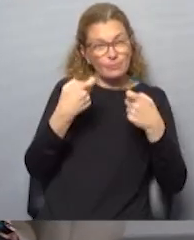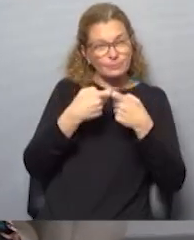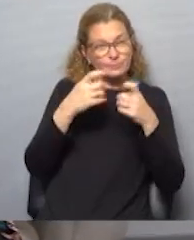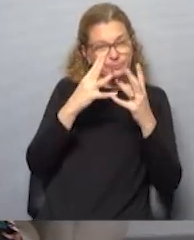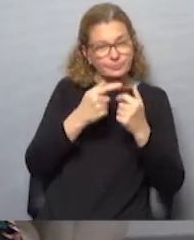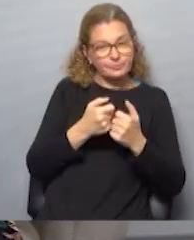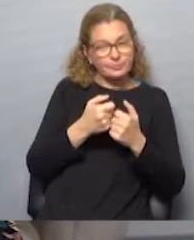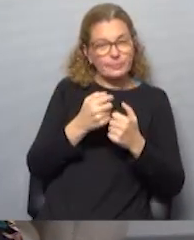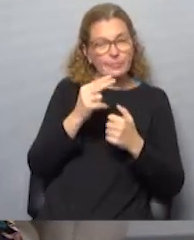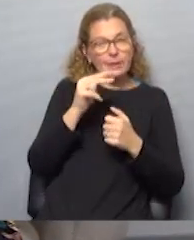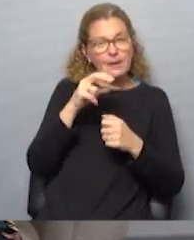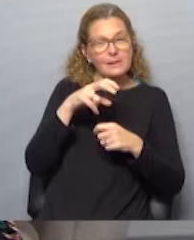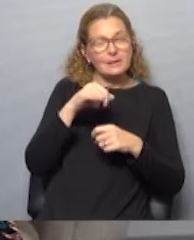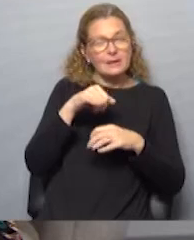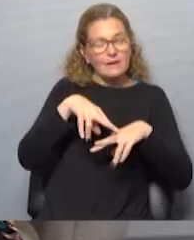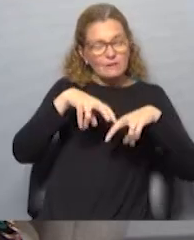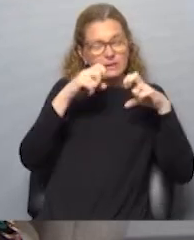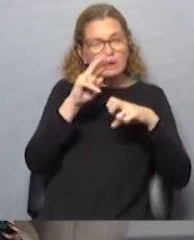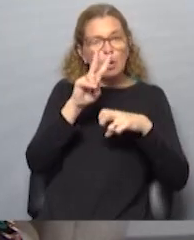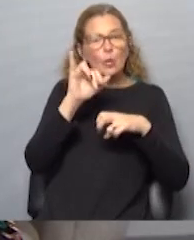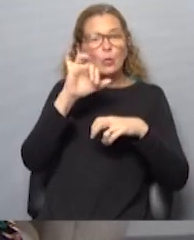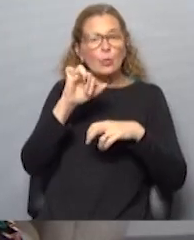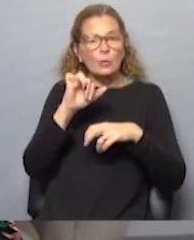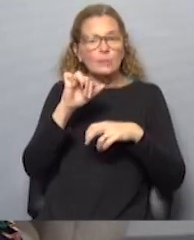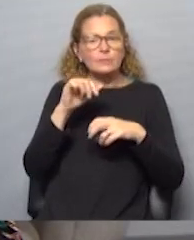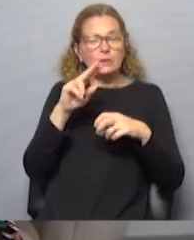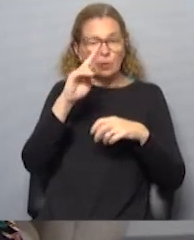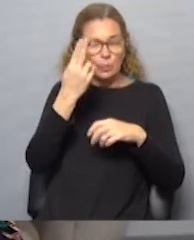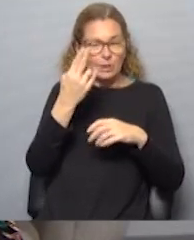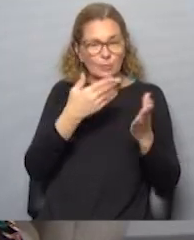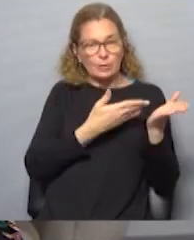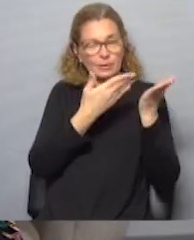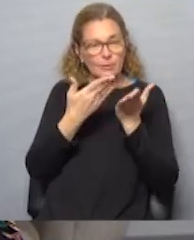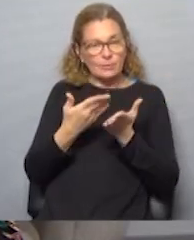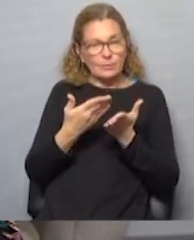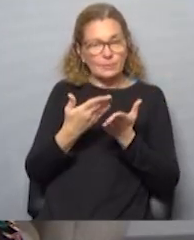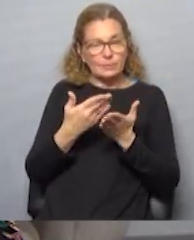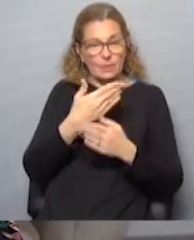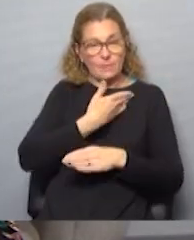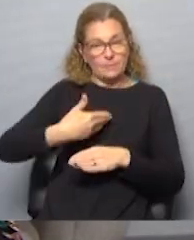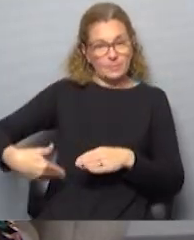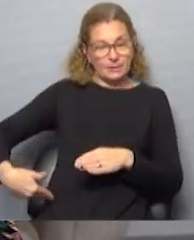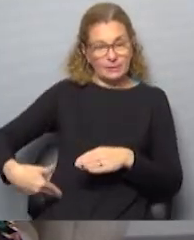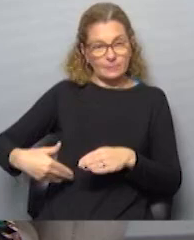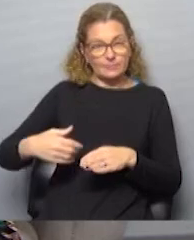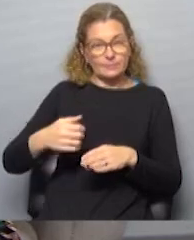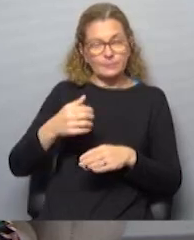investigar investigadores e investigadoras del uruguay para esto recibimos a su presidente el astrónomo gonzalo tancredi